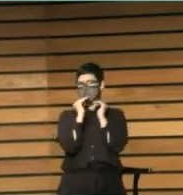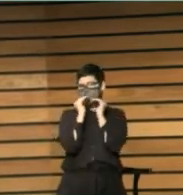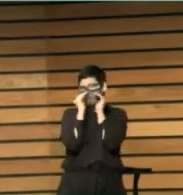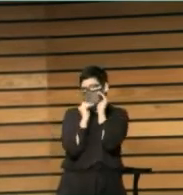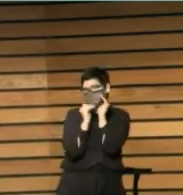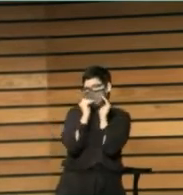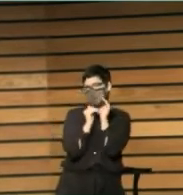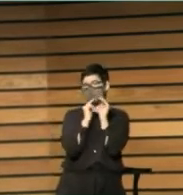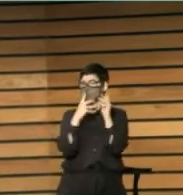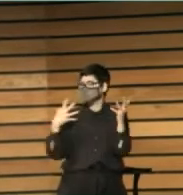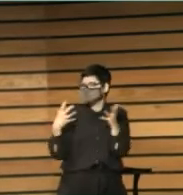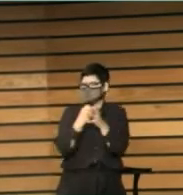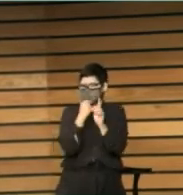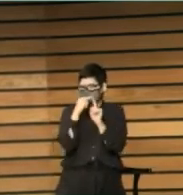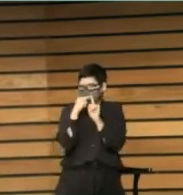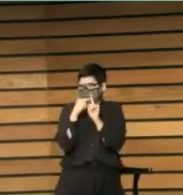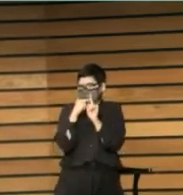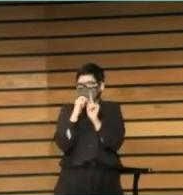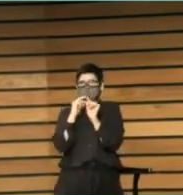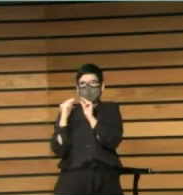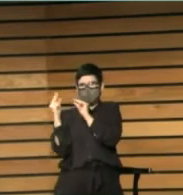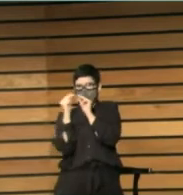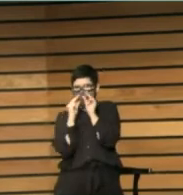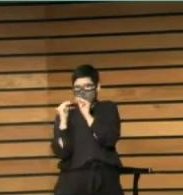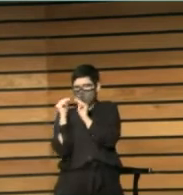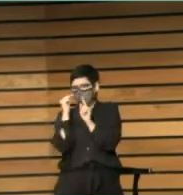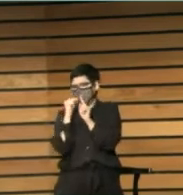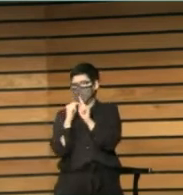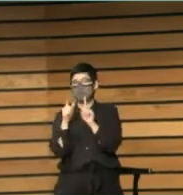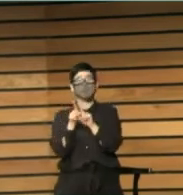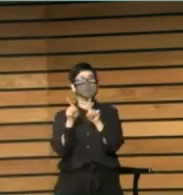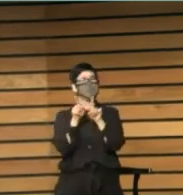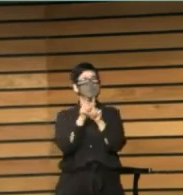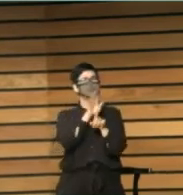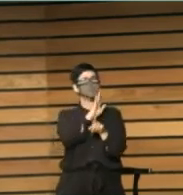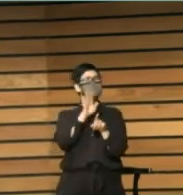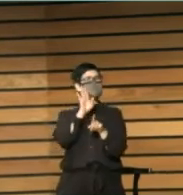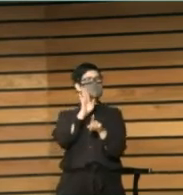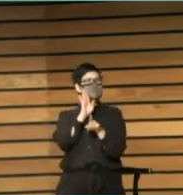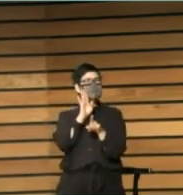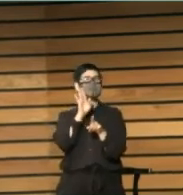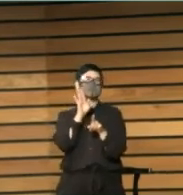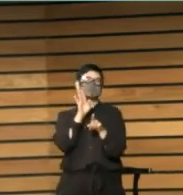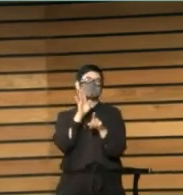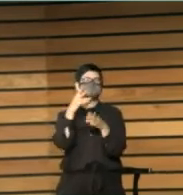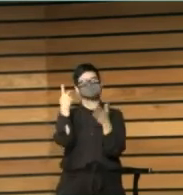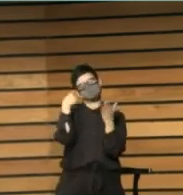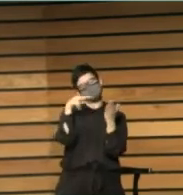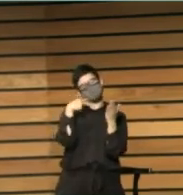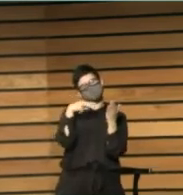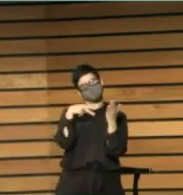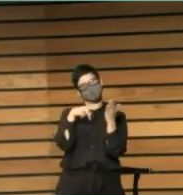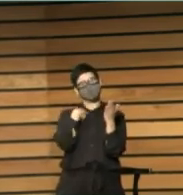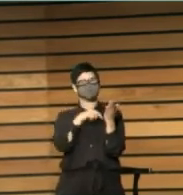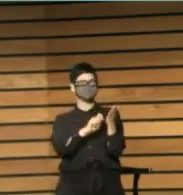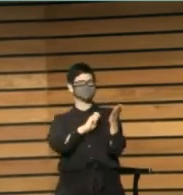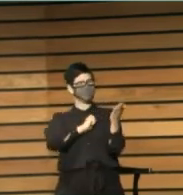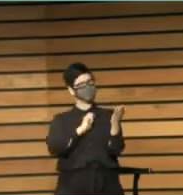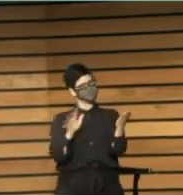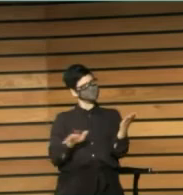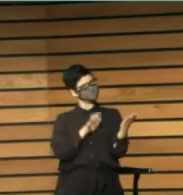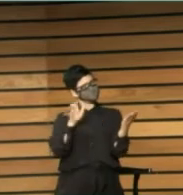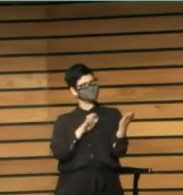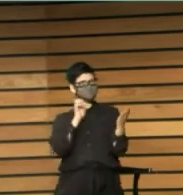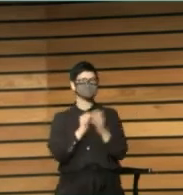en voz baja. Igual que mi madre leía en voz baja las letras que la dejaban risueña. Se